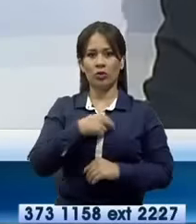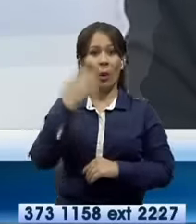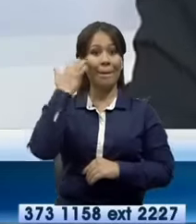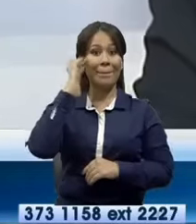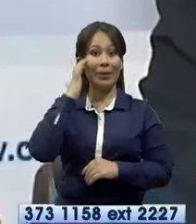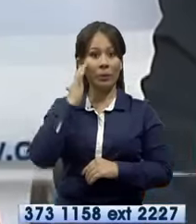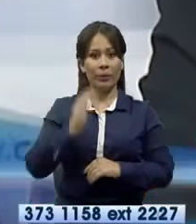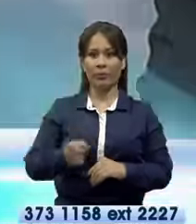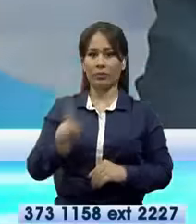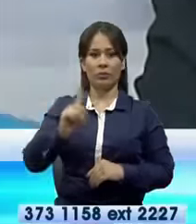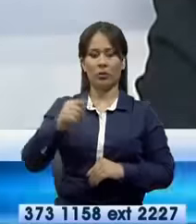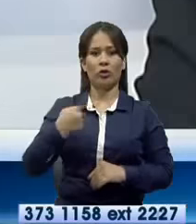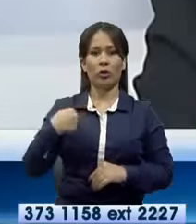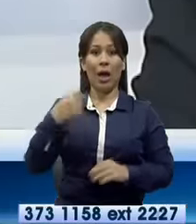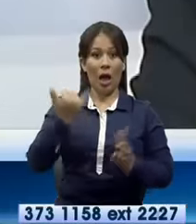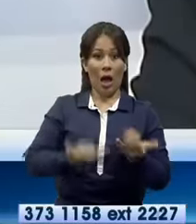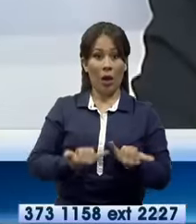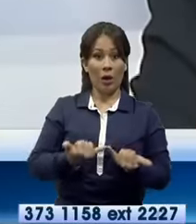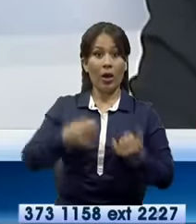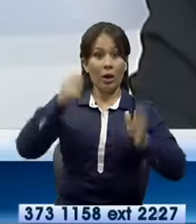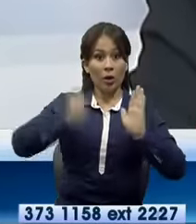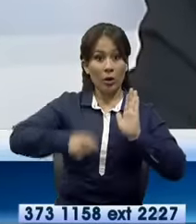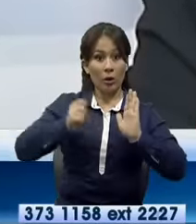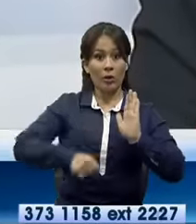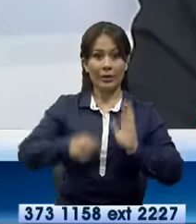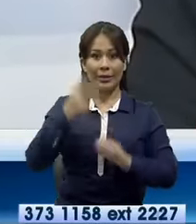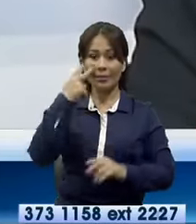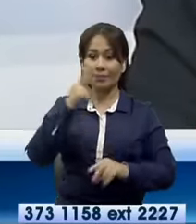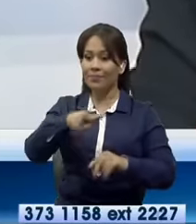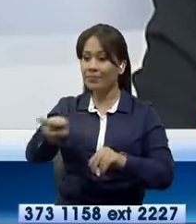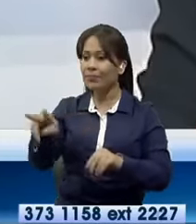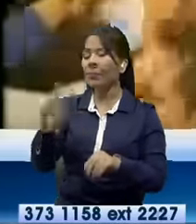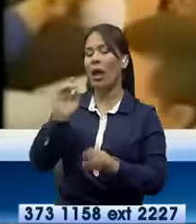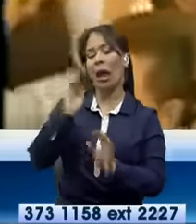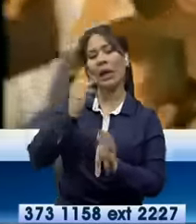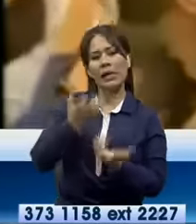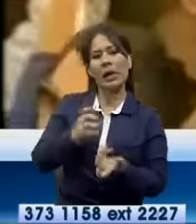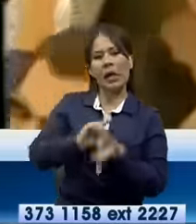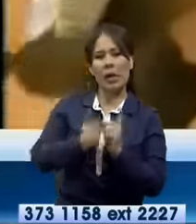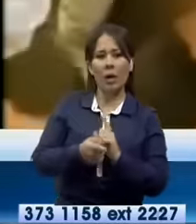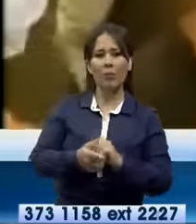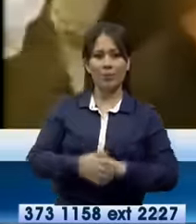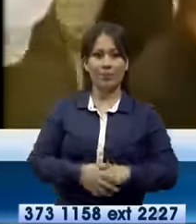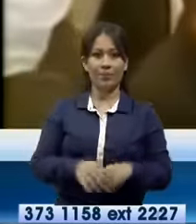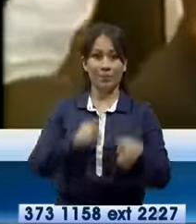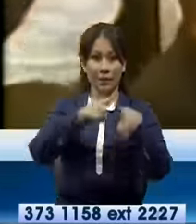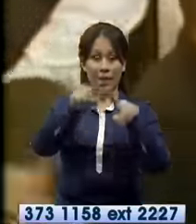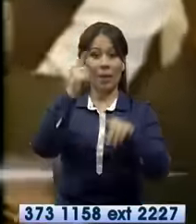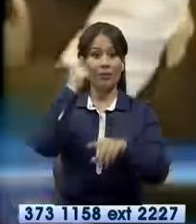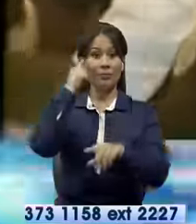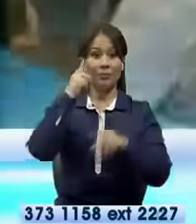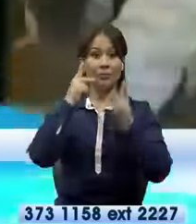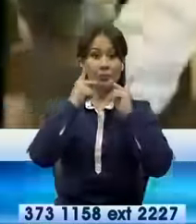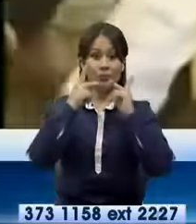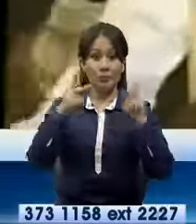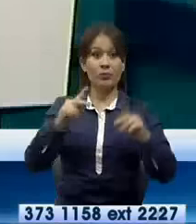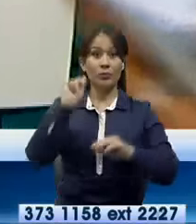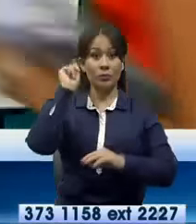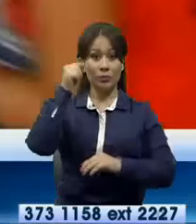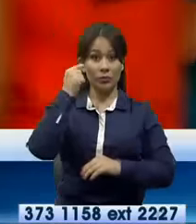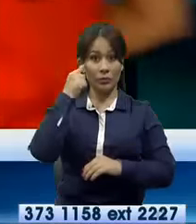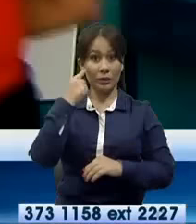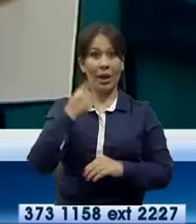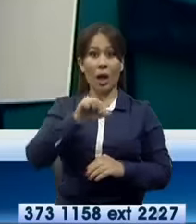todavía. A la Corte lo único que ha hecho hasta este momento es admitir a trámite esa propuesta. Aunque la aspiración pública del Ejecutivo es que la